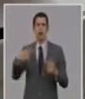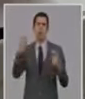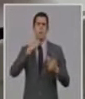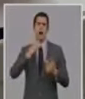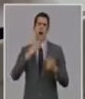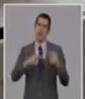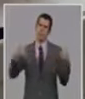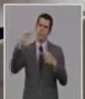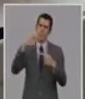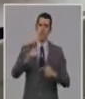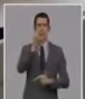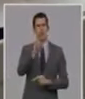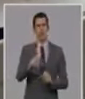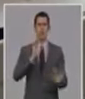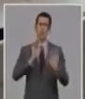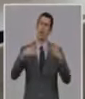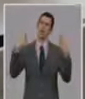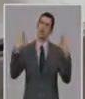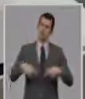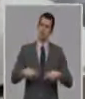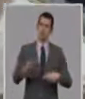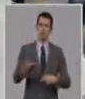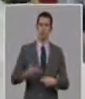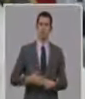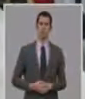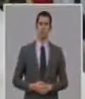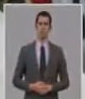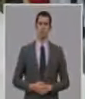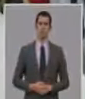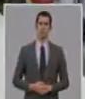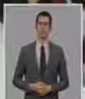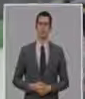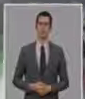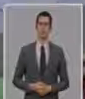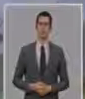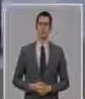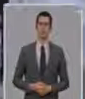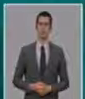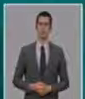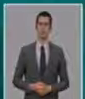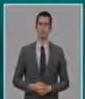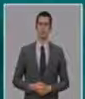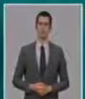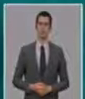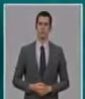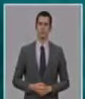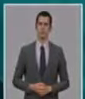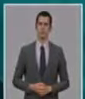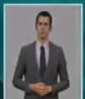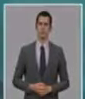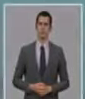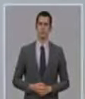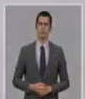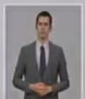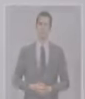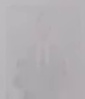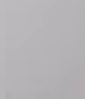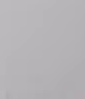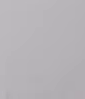esta enfermedad que deja secuelas. En Villa Clara, Belkis Vidal, Sistema Informativo de la Televisión Cubana.